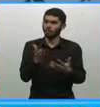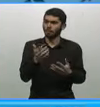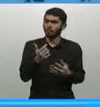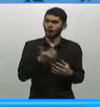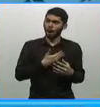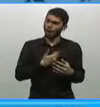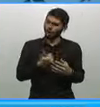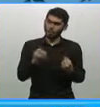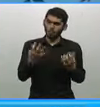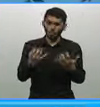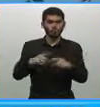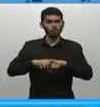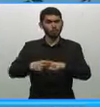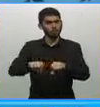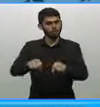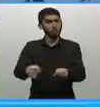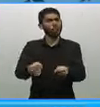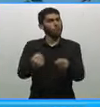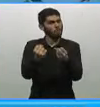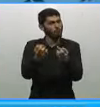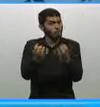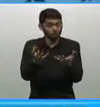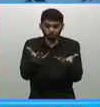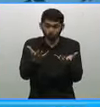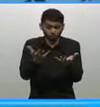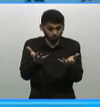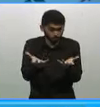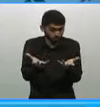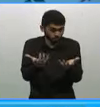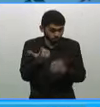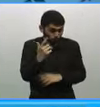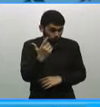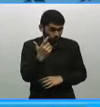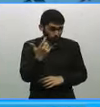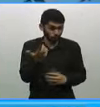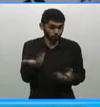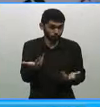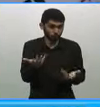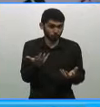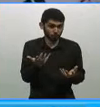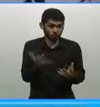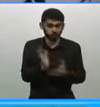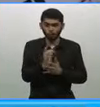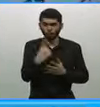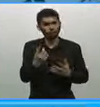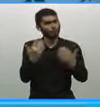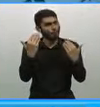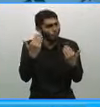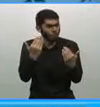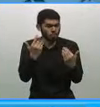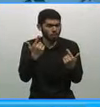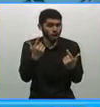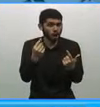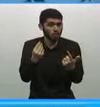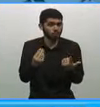a suspender la fecha, que esto es lo que debería haber pasado y no estar en esta situación, inclusive